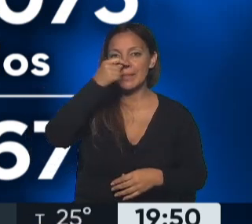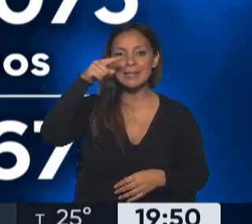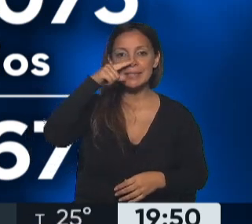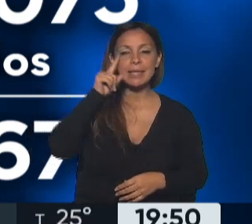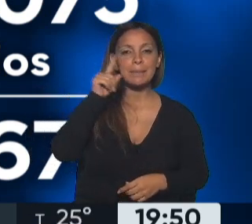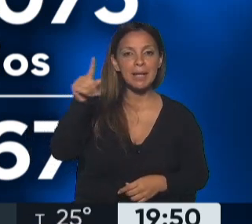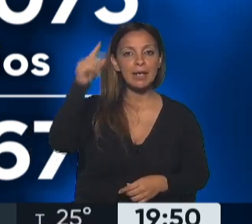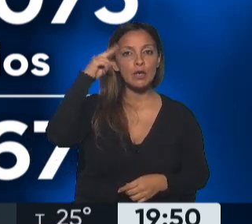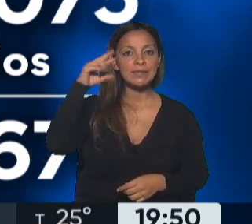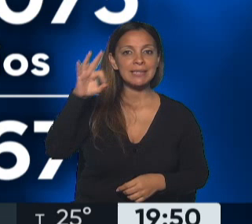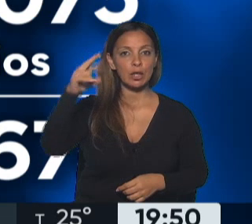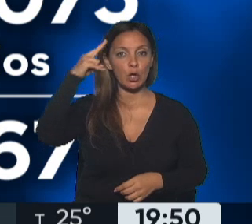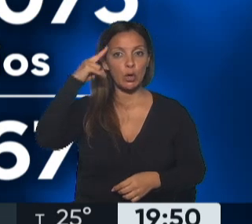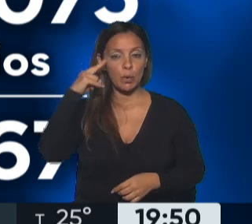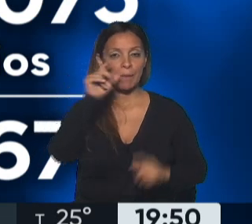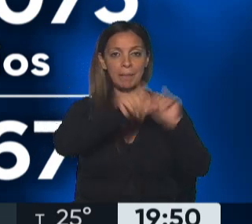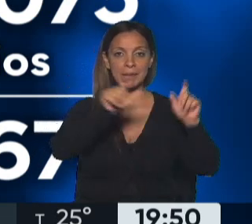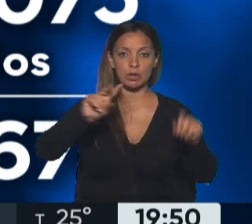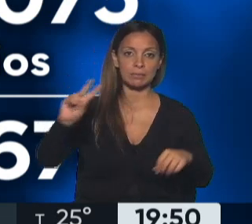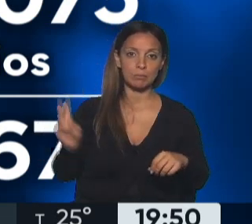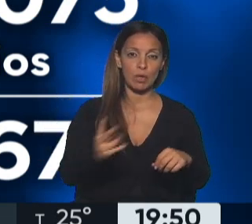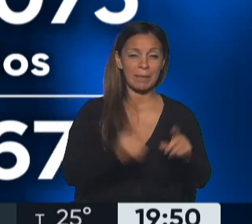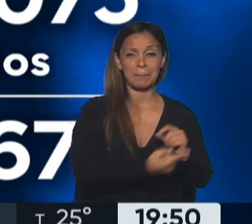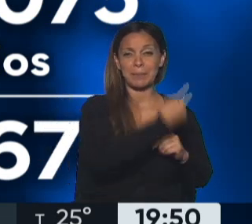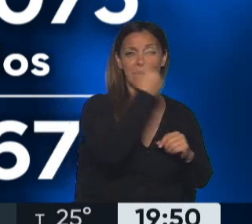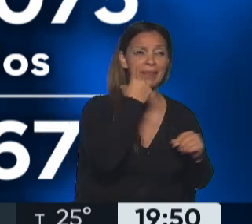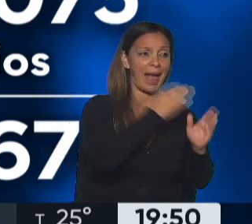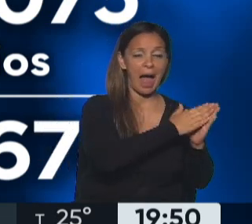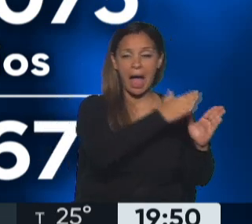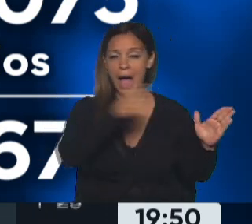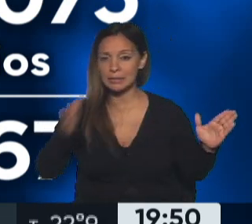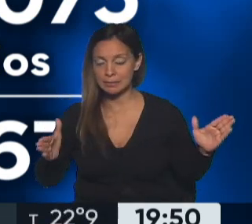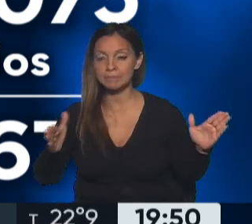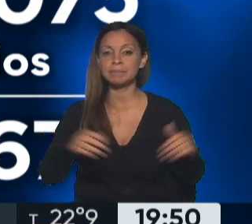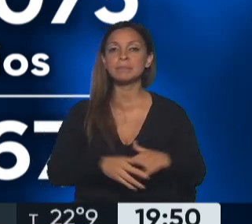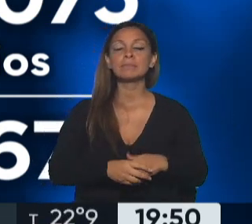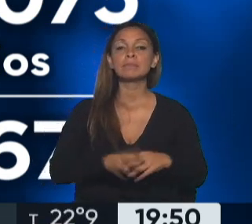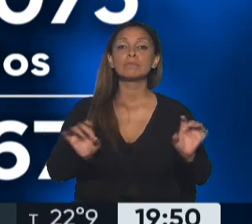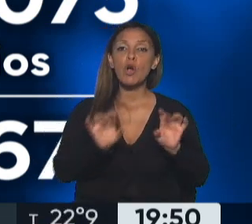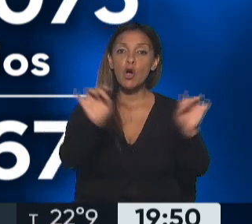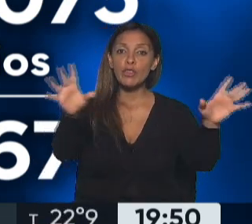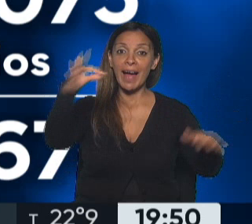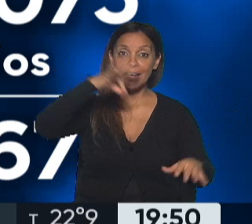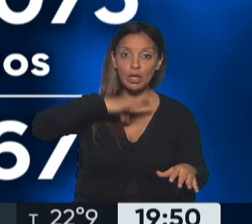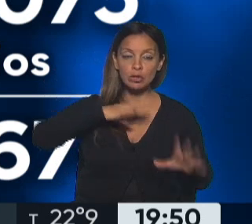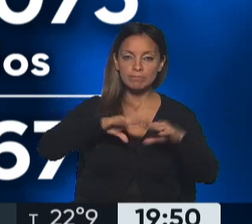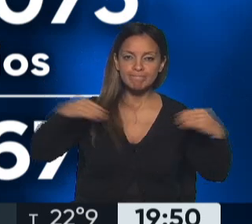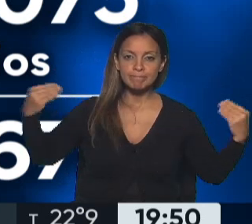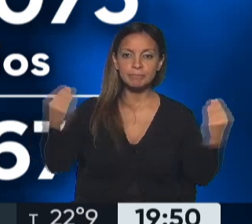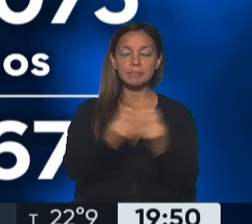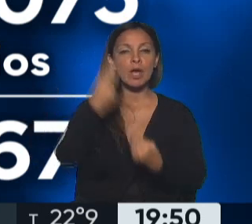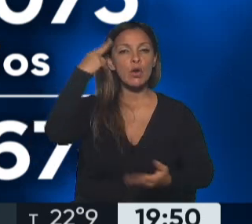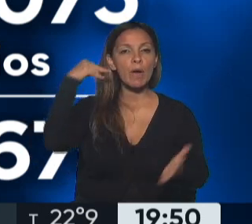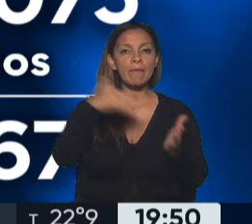127.909 fallecidos desde el primer caso presentado al comienzo de la pandemia en Argentina. Por otra parte, cuando hablamos de los contagios, el registro total indica